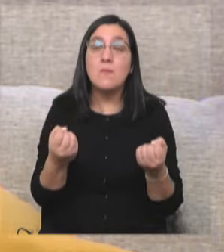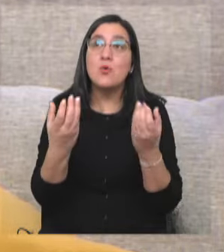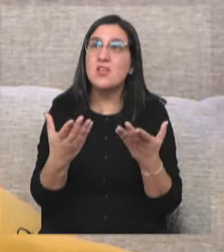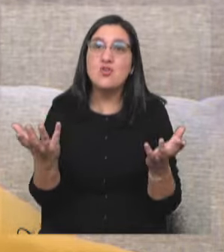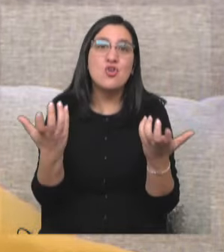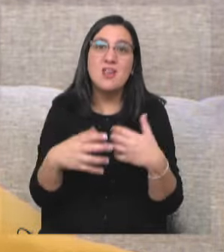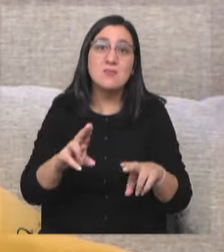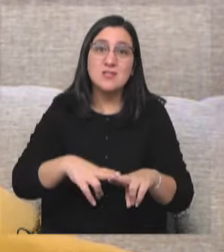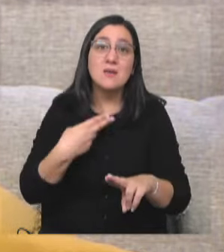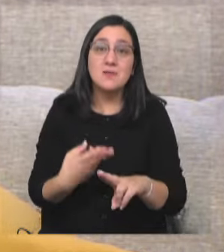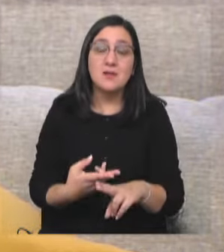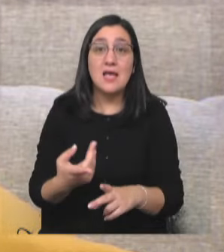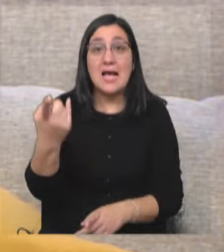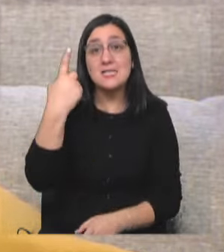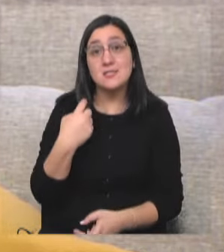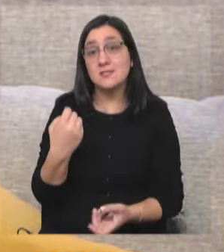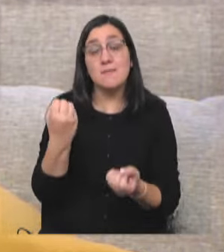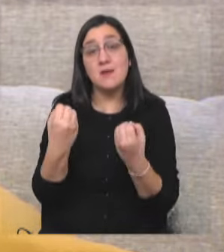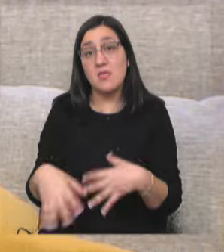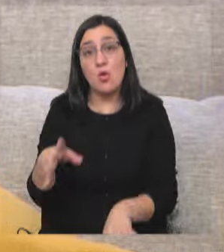vuelvan a suceder, creo que ayer nos la perdimos.